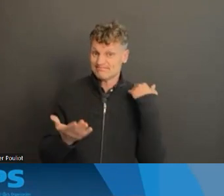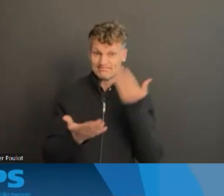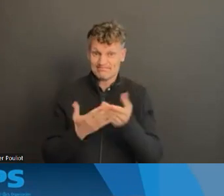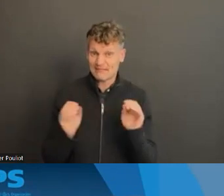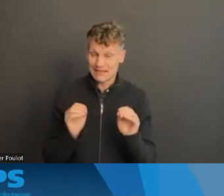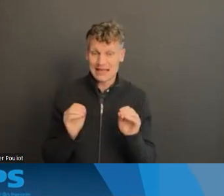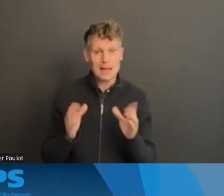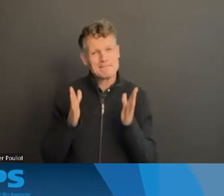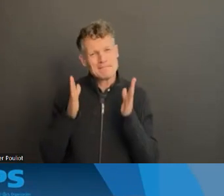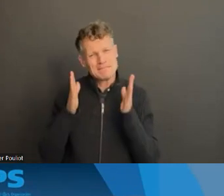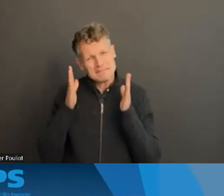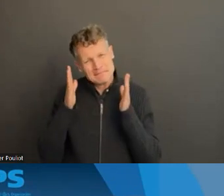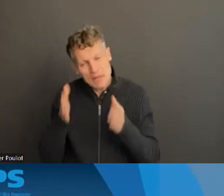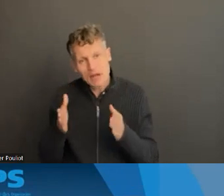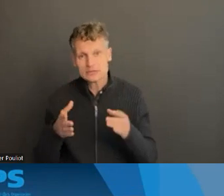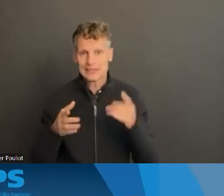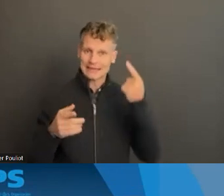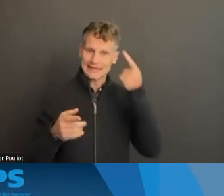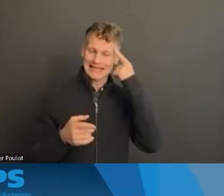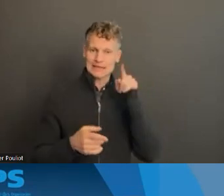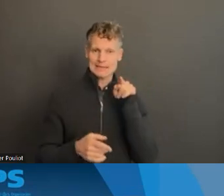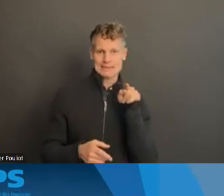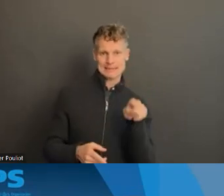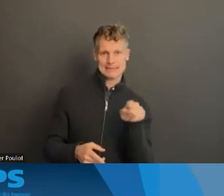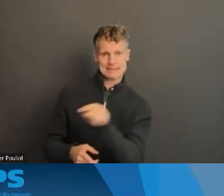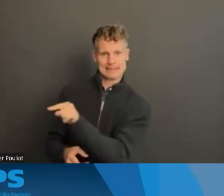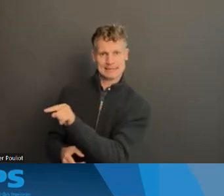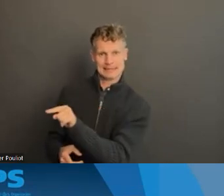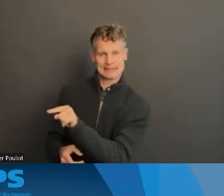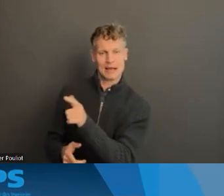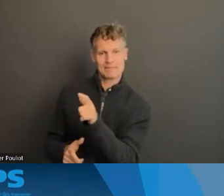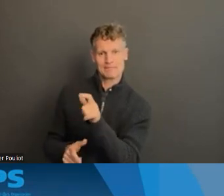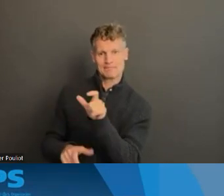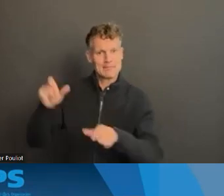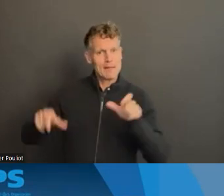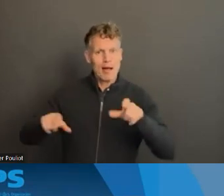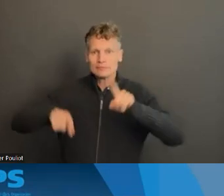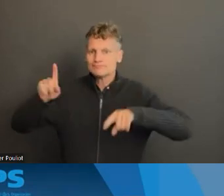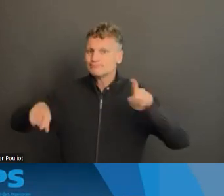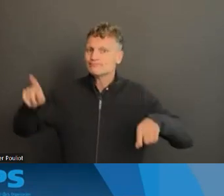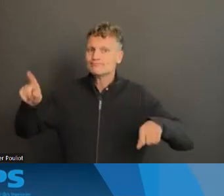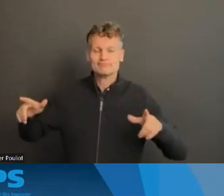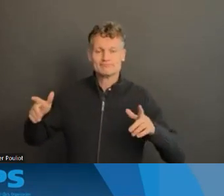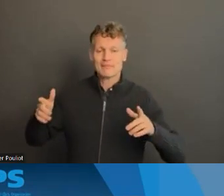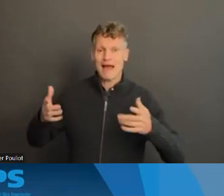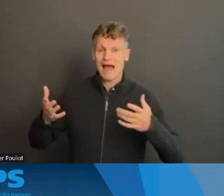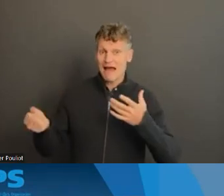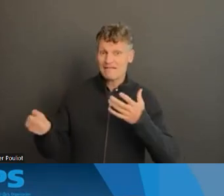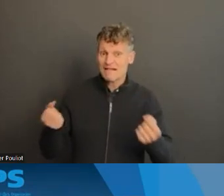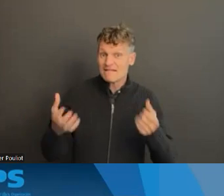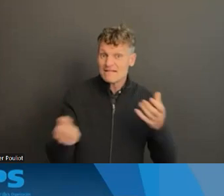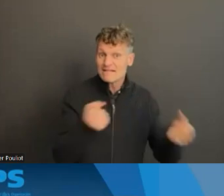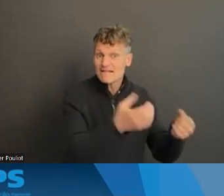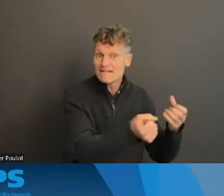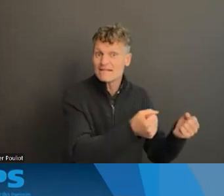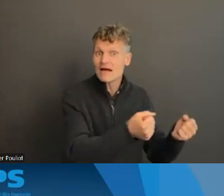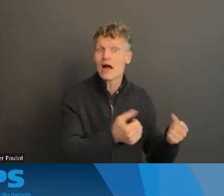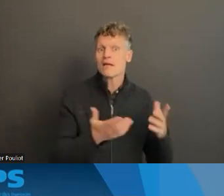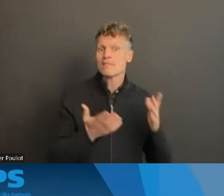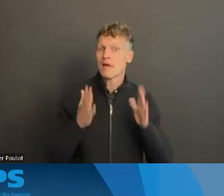puede ser afectada únicamente si tenemos una colaboración intersectorial en las intervenciones que no